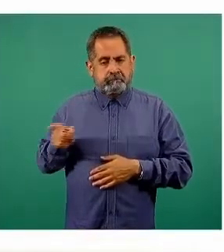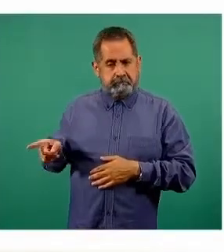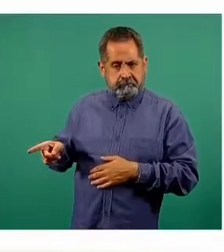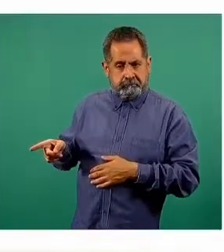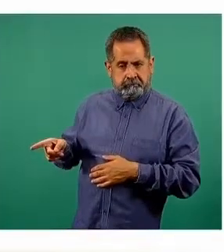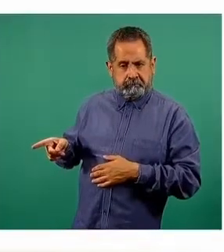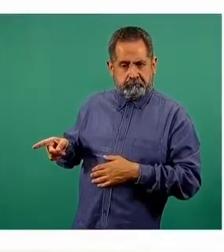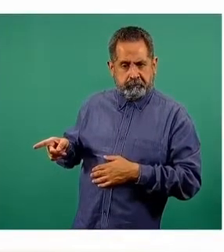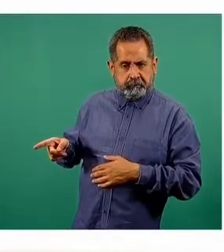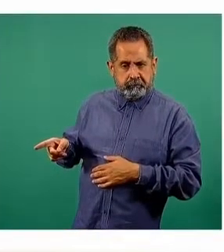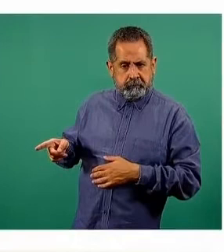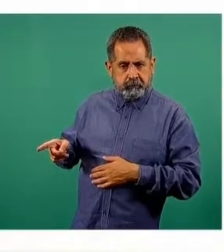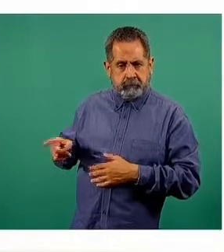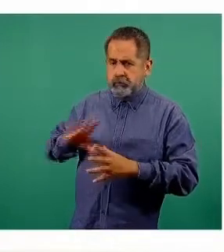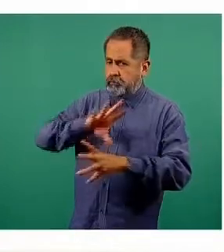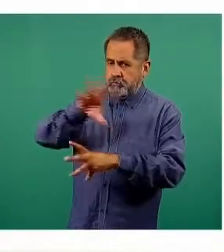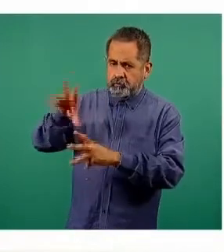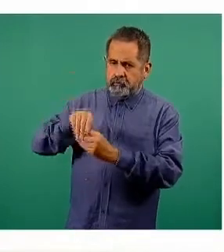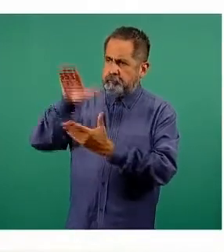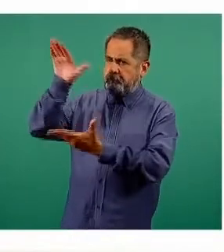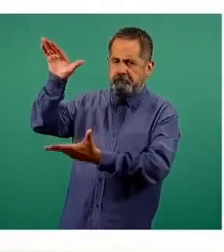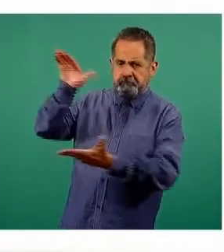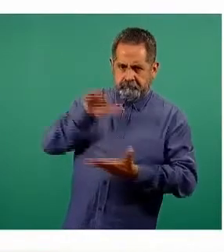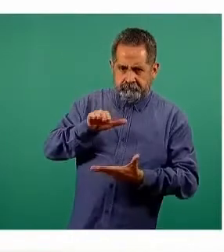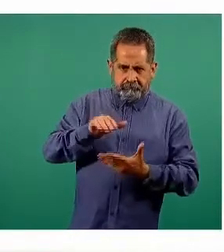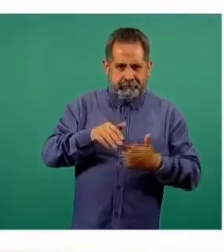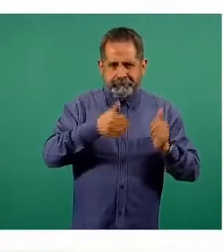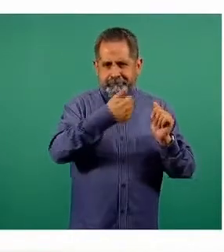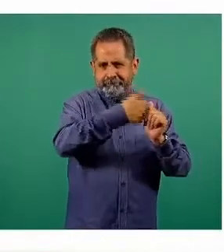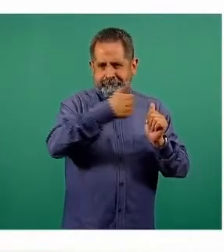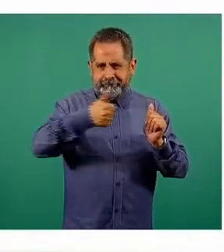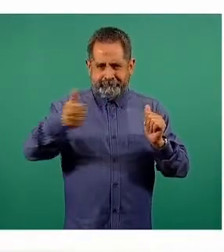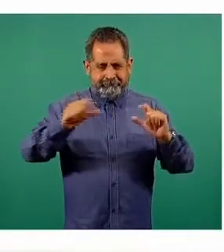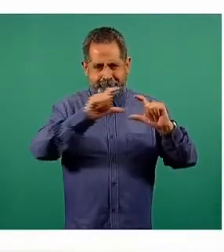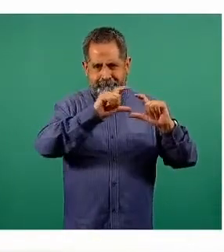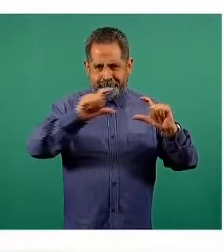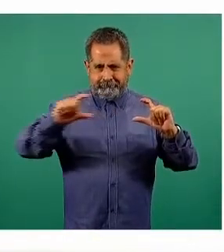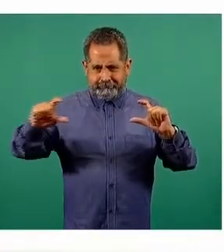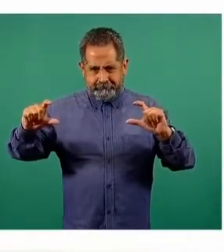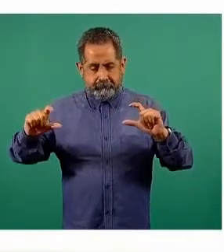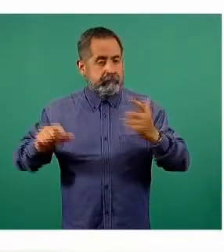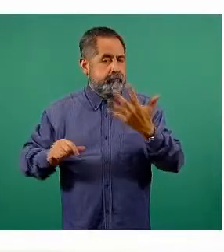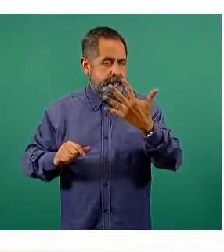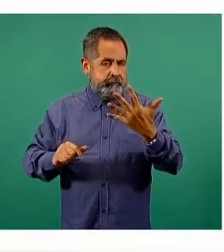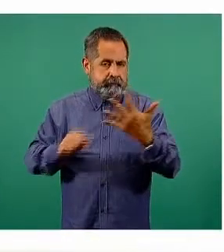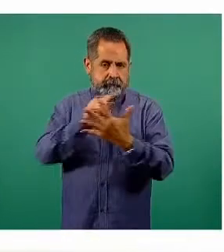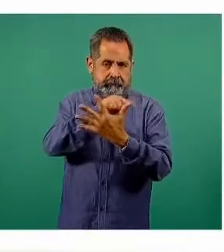22.110.885 para cada uno de los números que aparecen en las vacunas correspondientes, 5